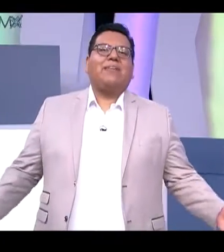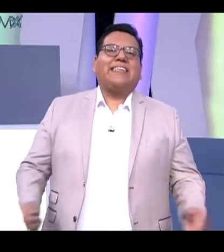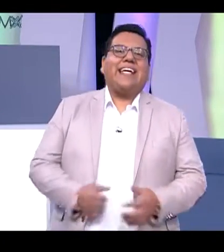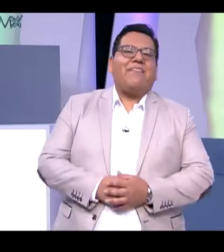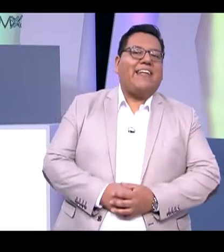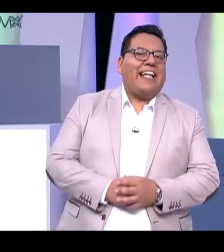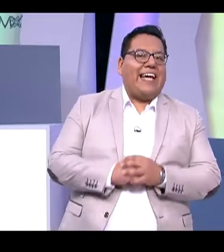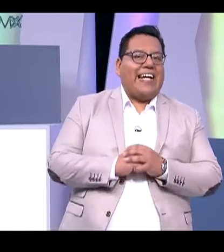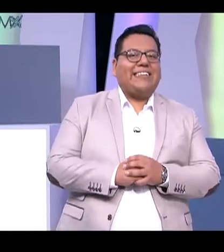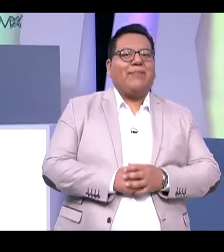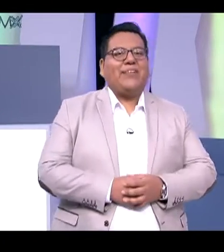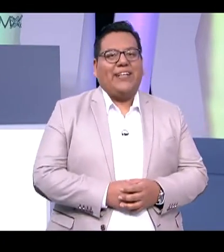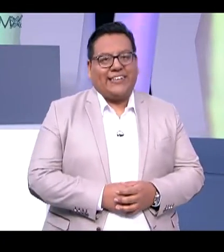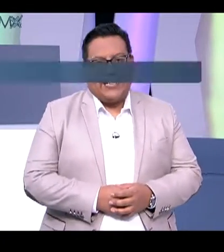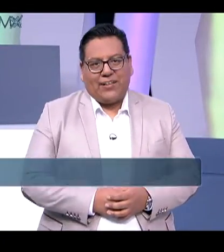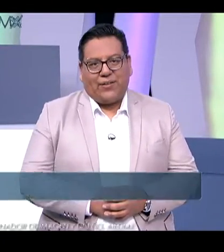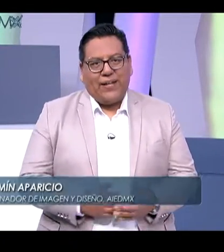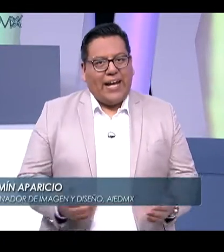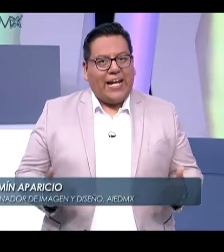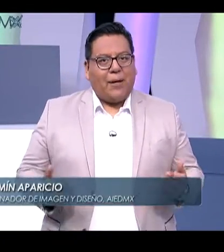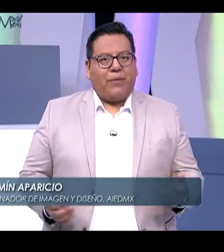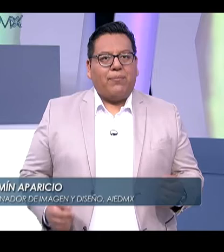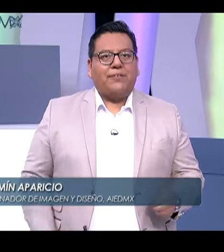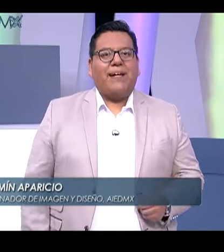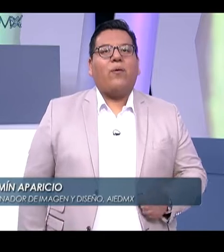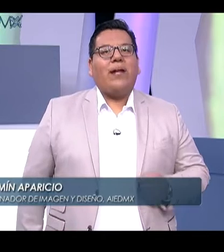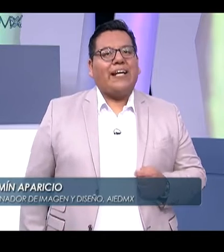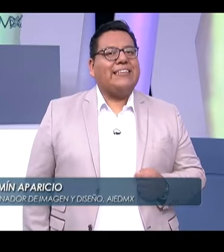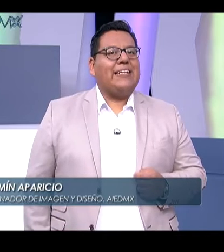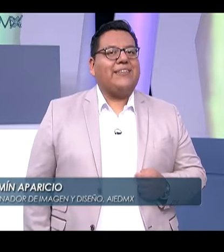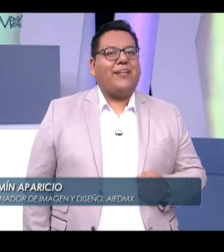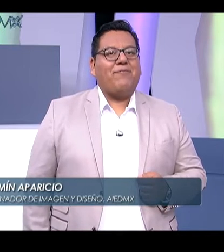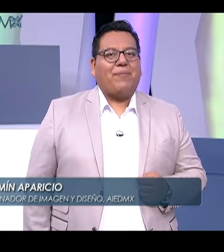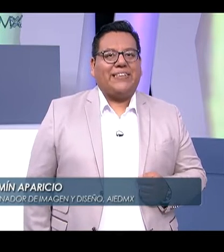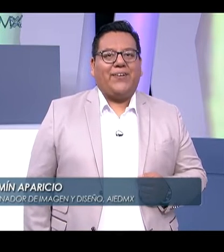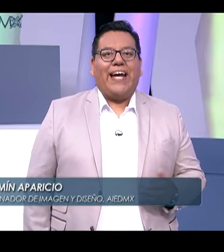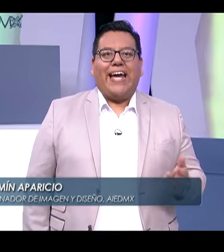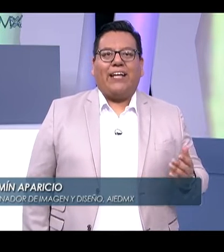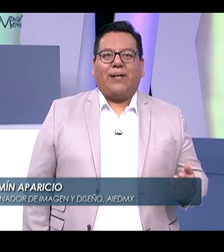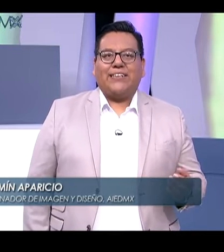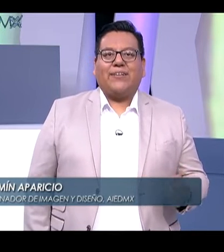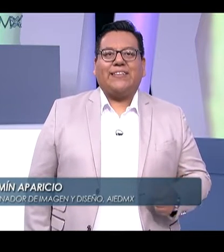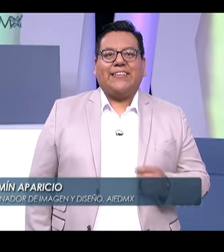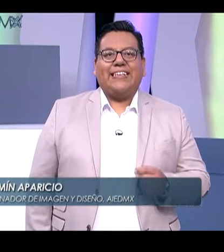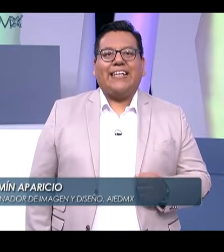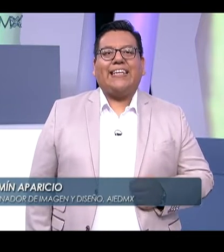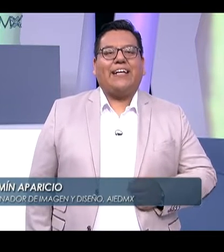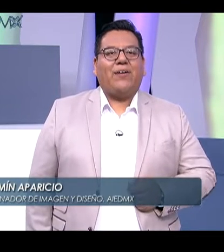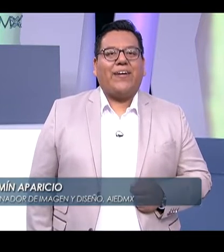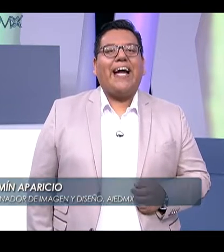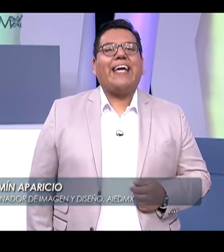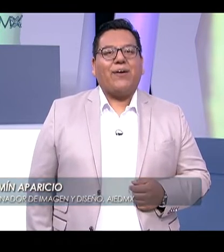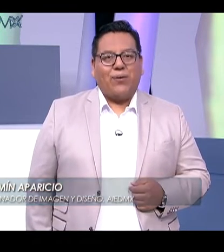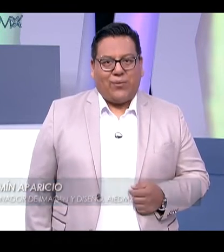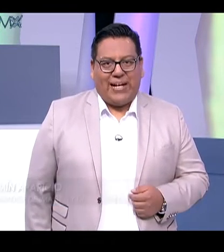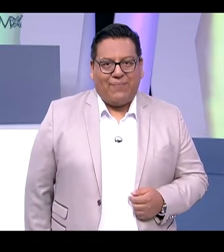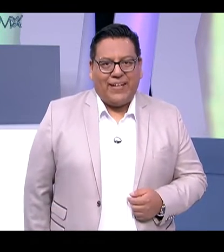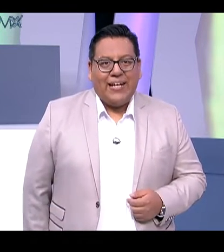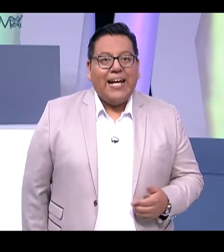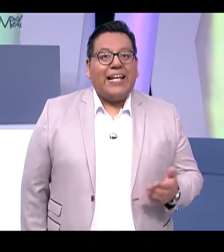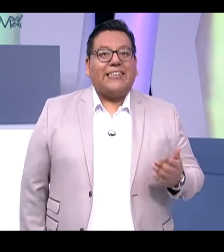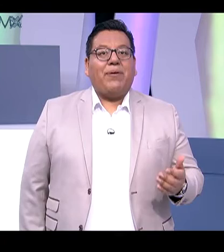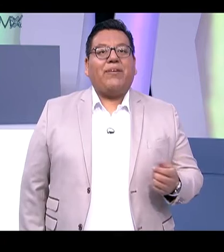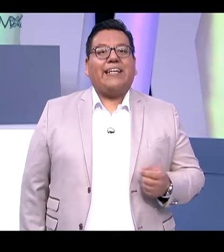Y llegamos así al final de esta emisión de Extracto, en la que pudimos ver una gran selección de información en educación, ciencia, tecnología y